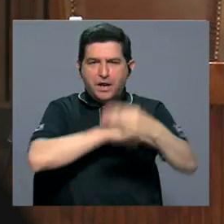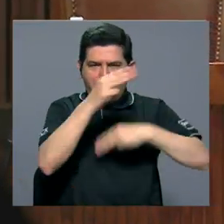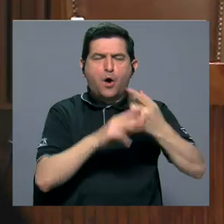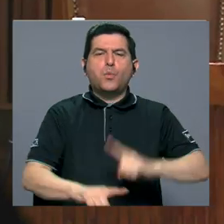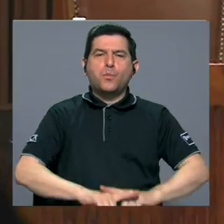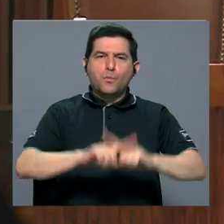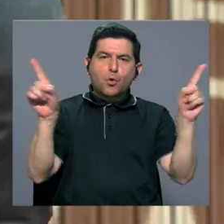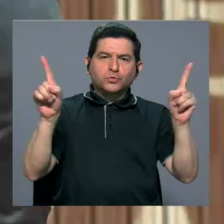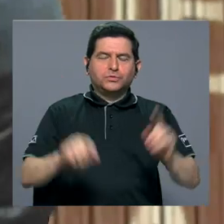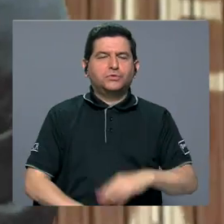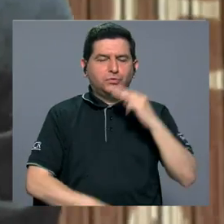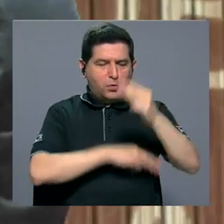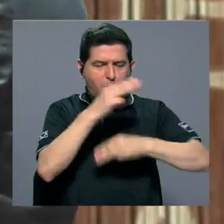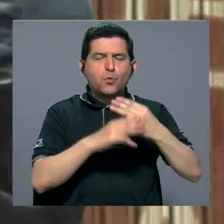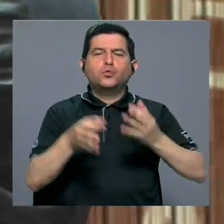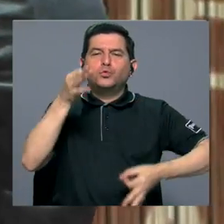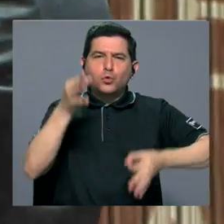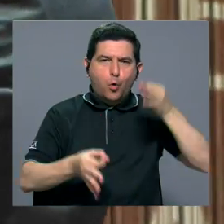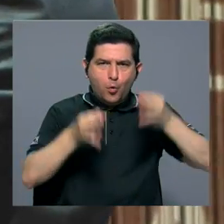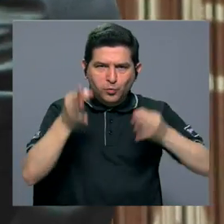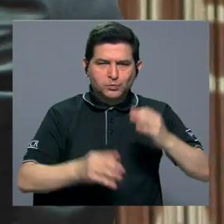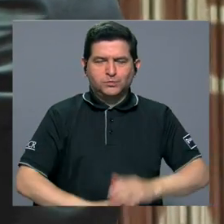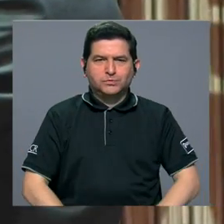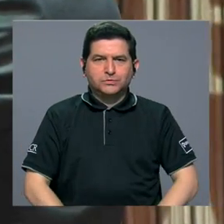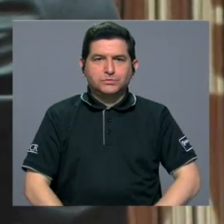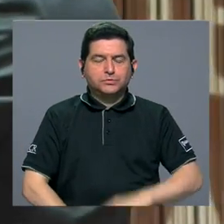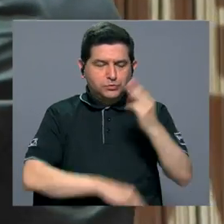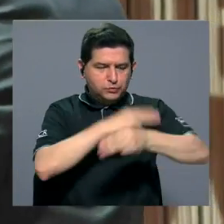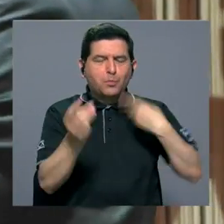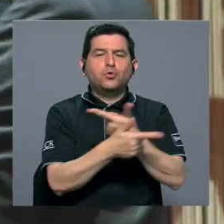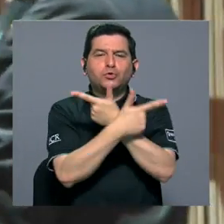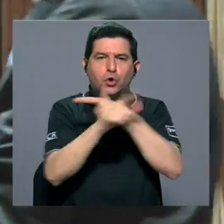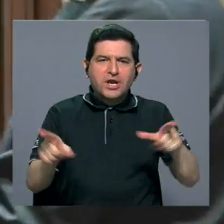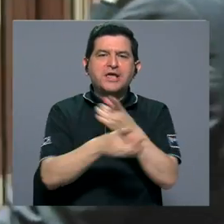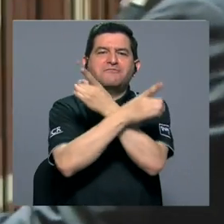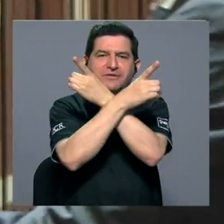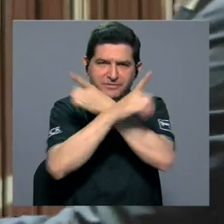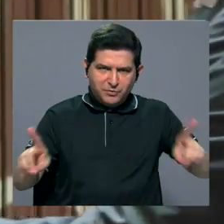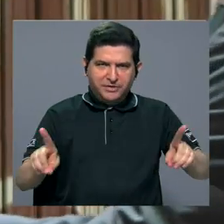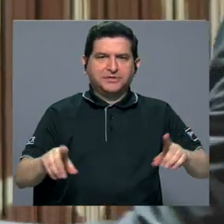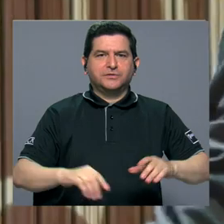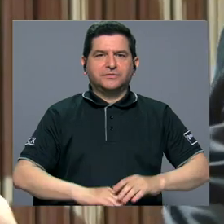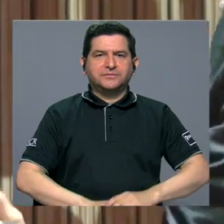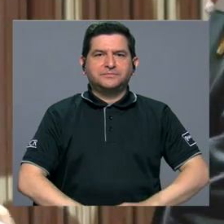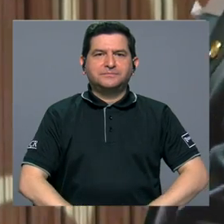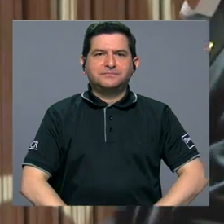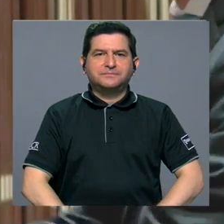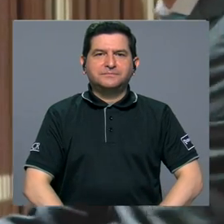distinto, en un mundo más justo y en un mundo libre y democrático.